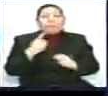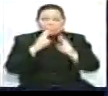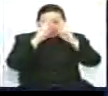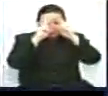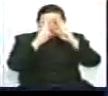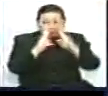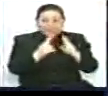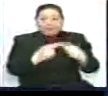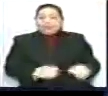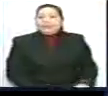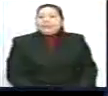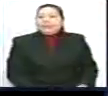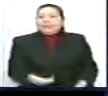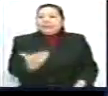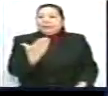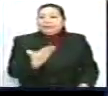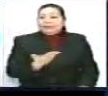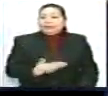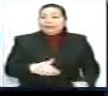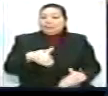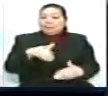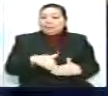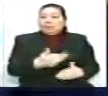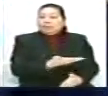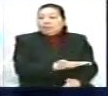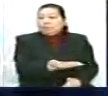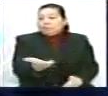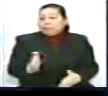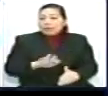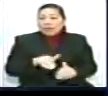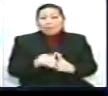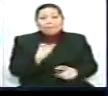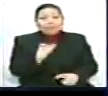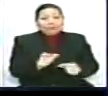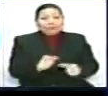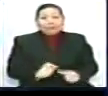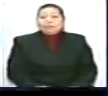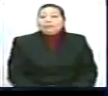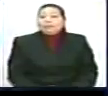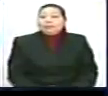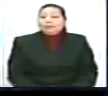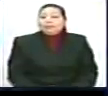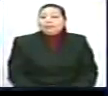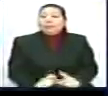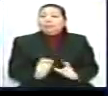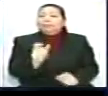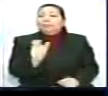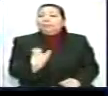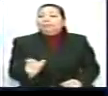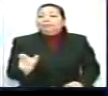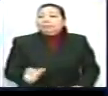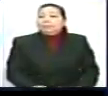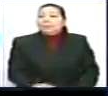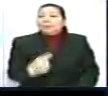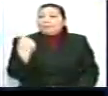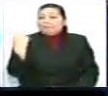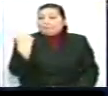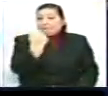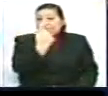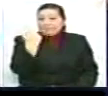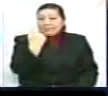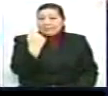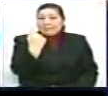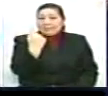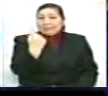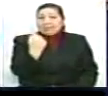honrar el encargo recibido por el voto popular y por la mayoría de los colegas congresistas. Primero,